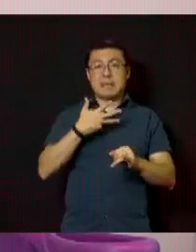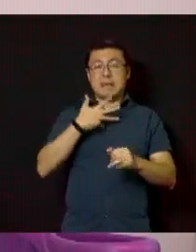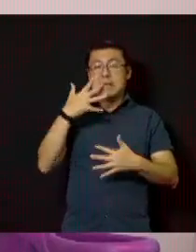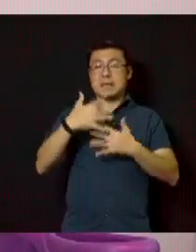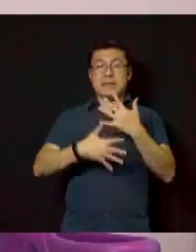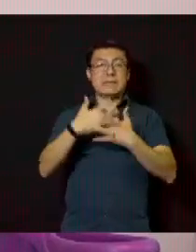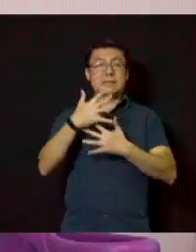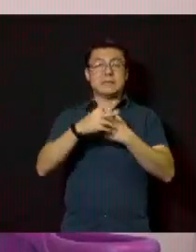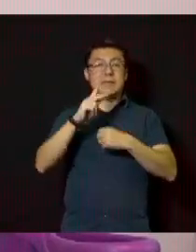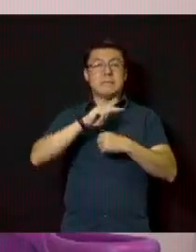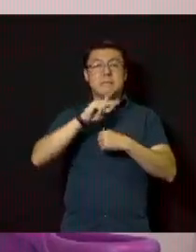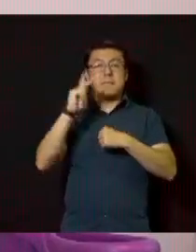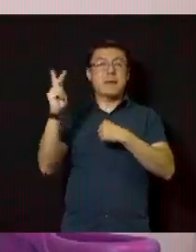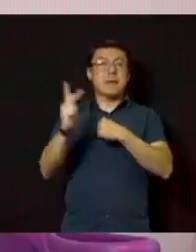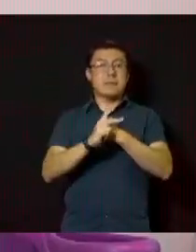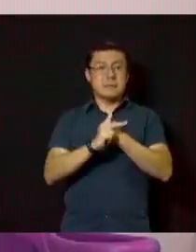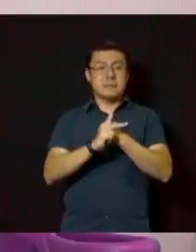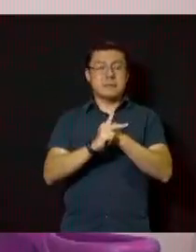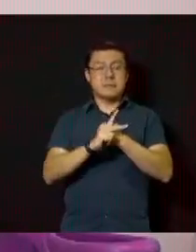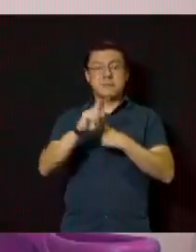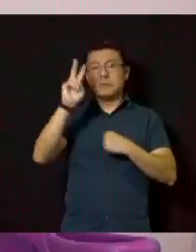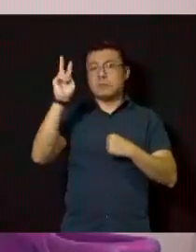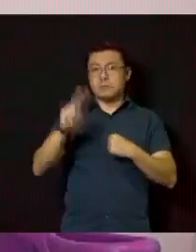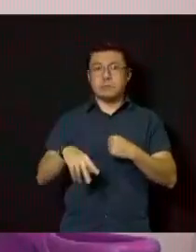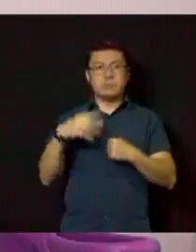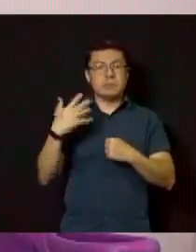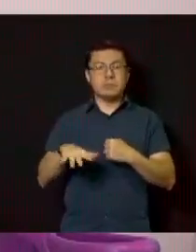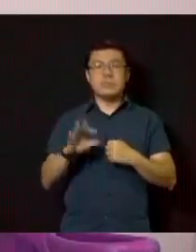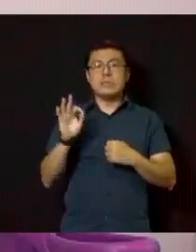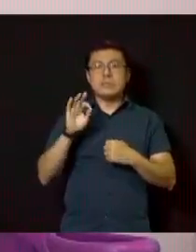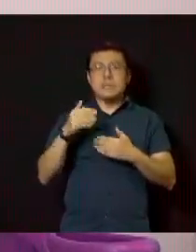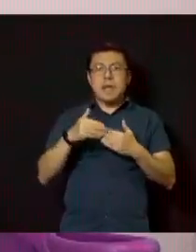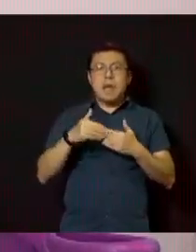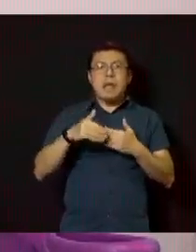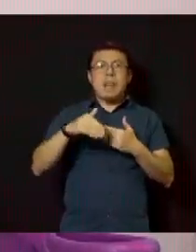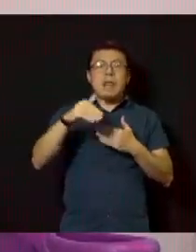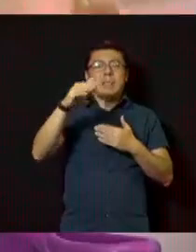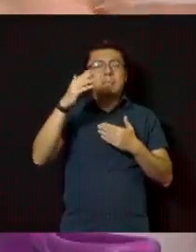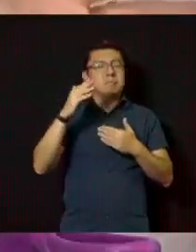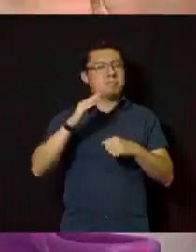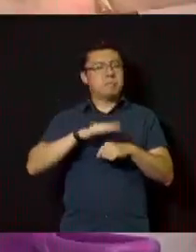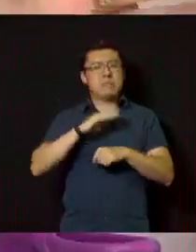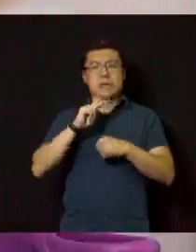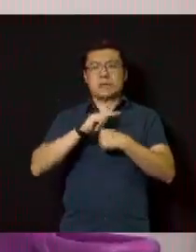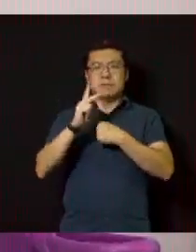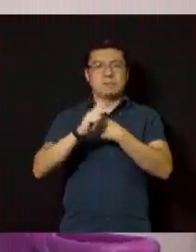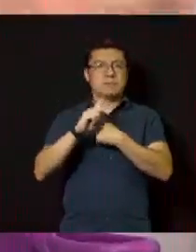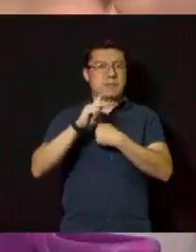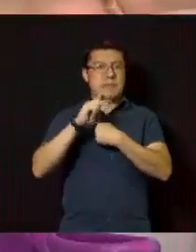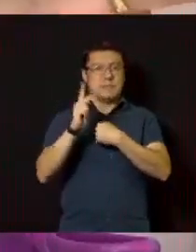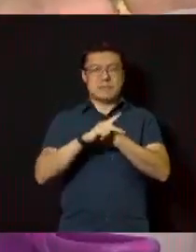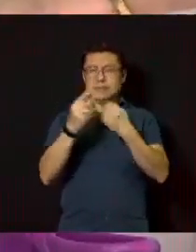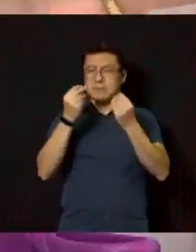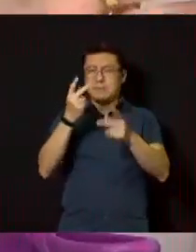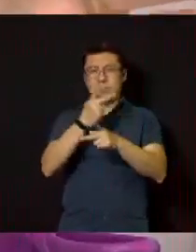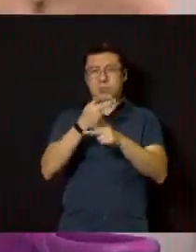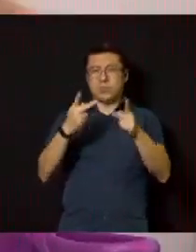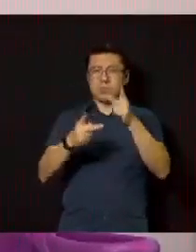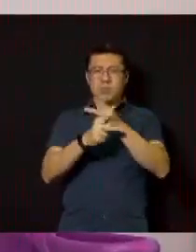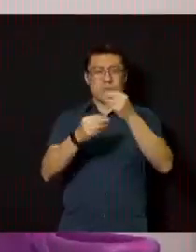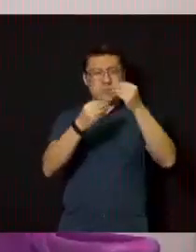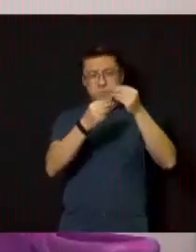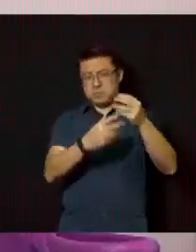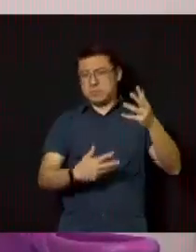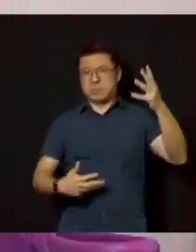15 países. 4 años, imagínate cómo vamos a estar en unos añitos. Tenemos un portafolio súper amplio con el cual podemos